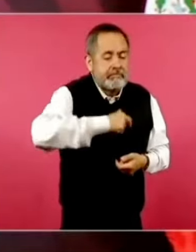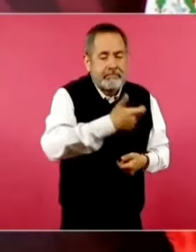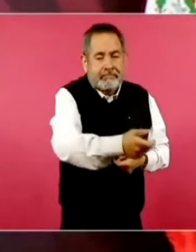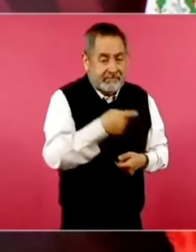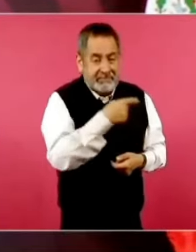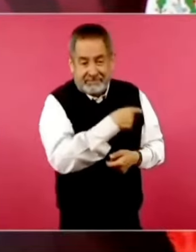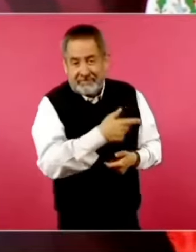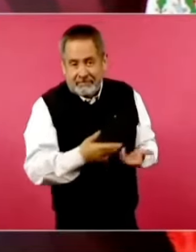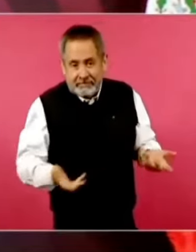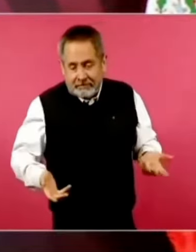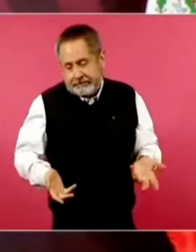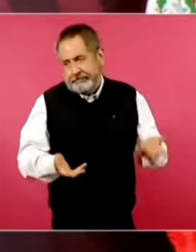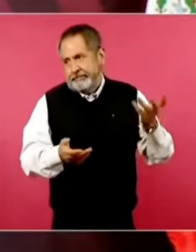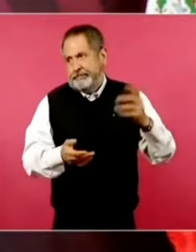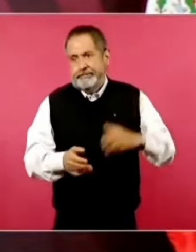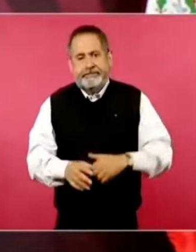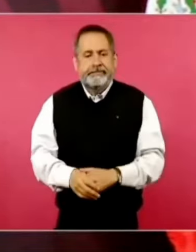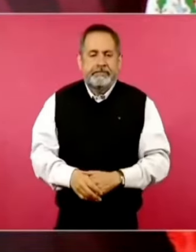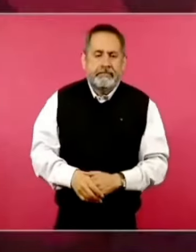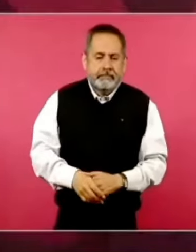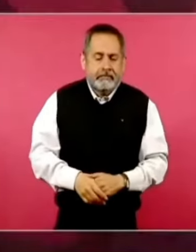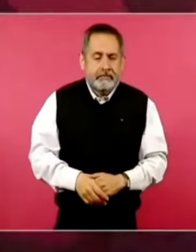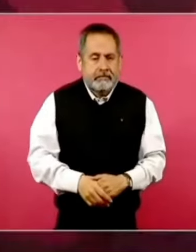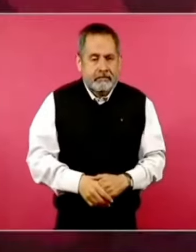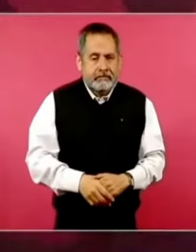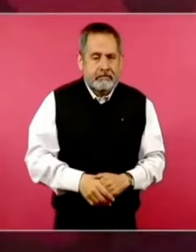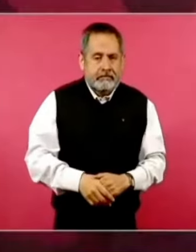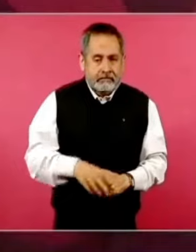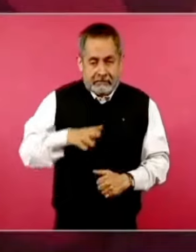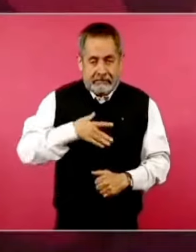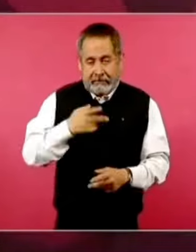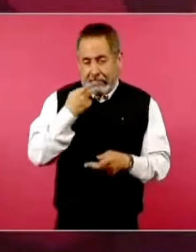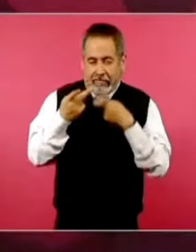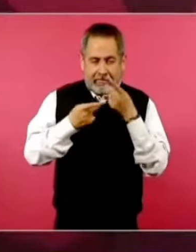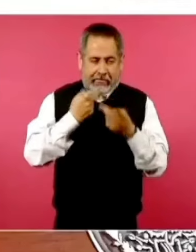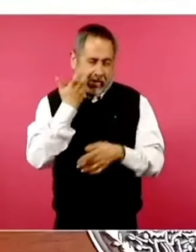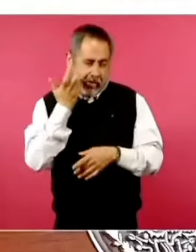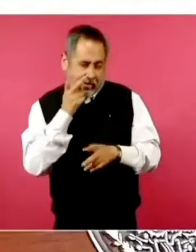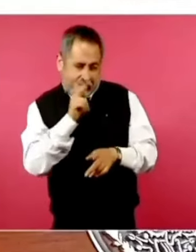Y yo no hablo al tanteo, ¿eh?